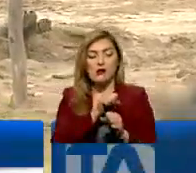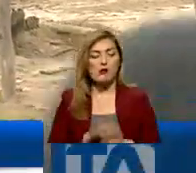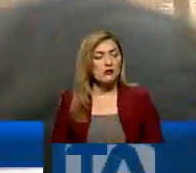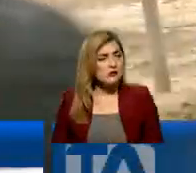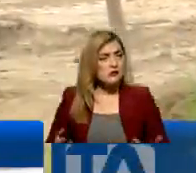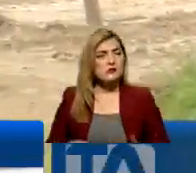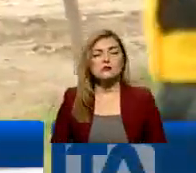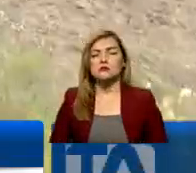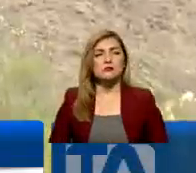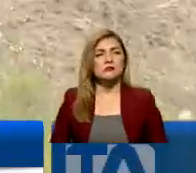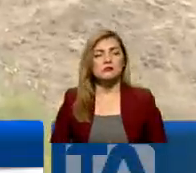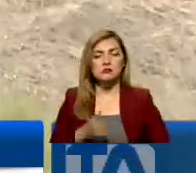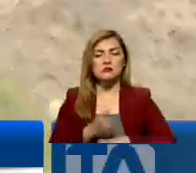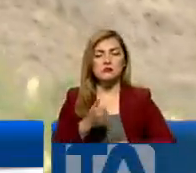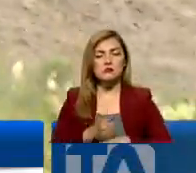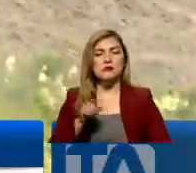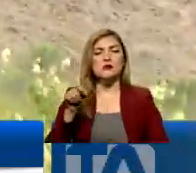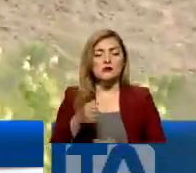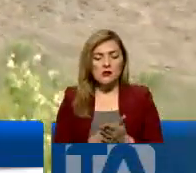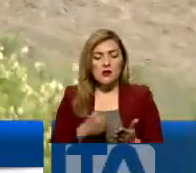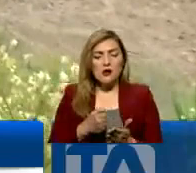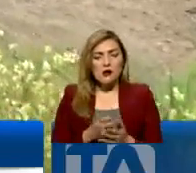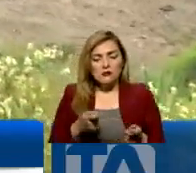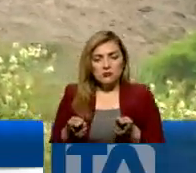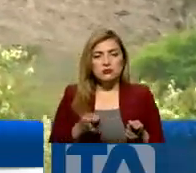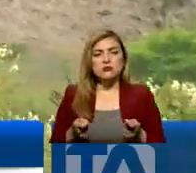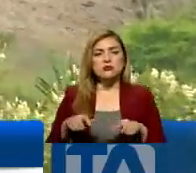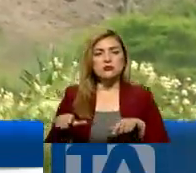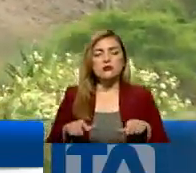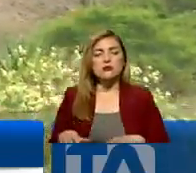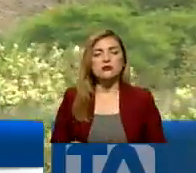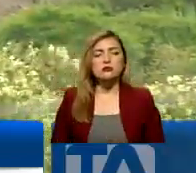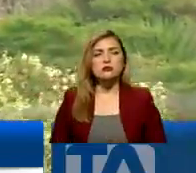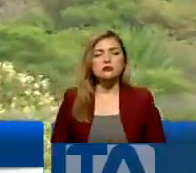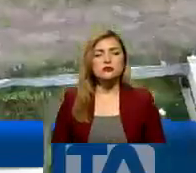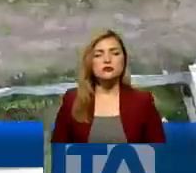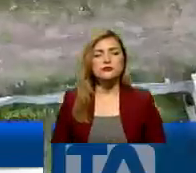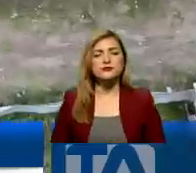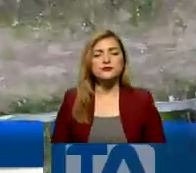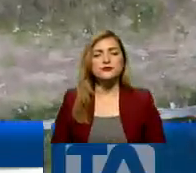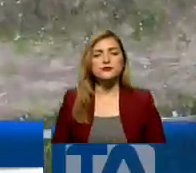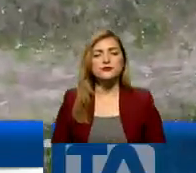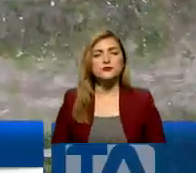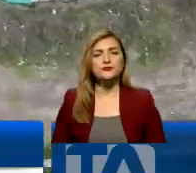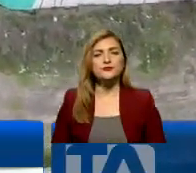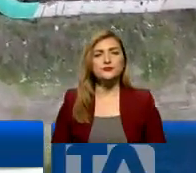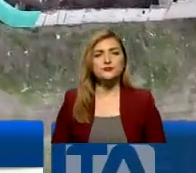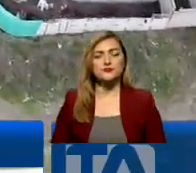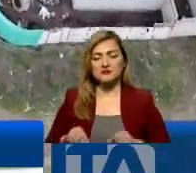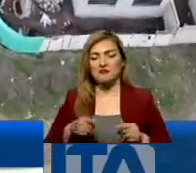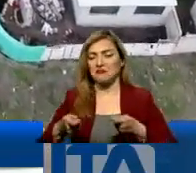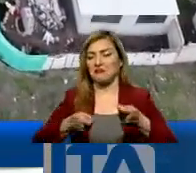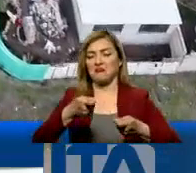también que las autoridades deben combatir a las mafias que operan en este lugar, ya que comercializan las